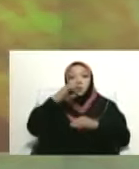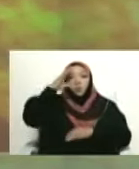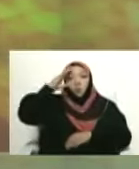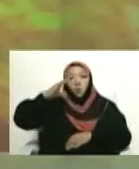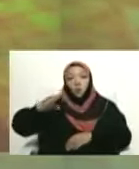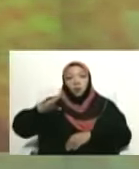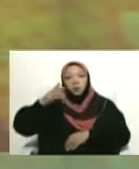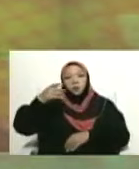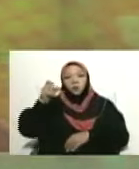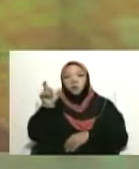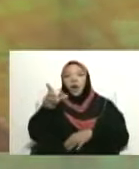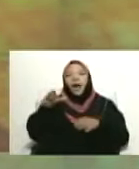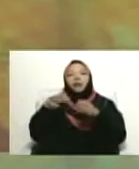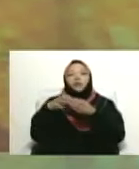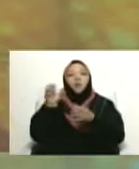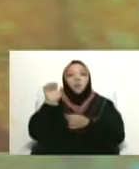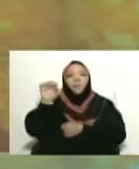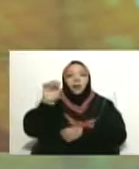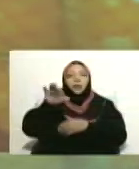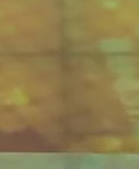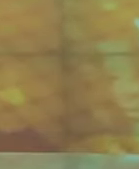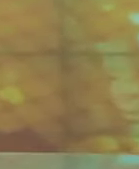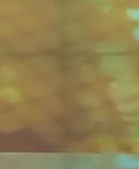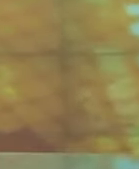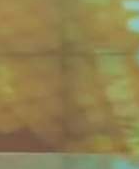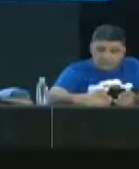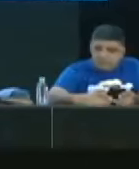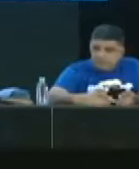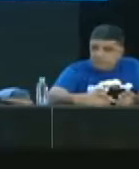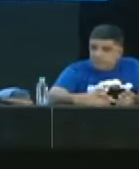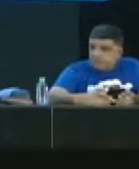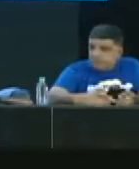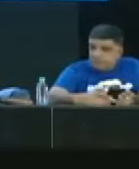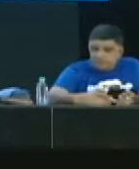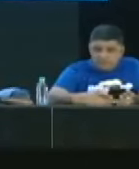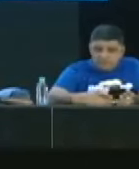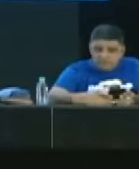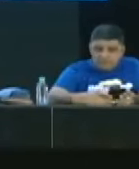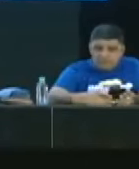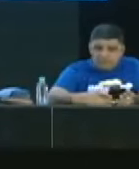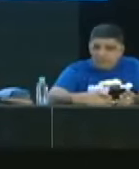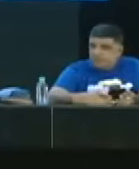del partido Patria para Todos. Veamos. ¡Aló!